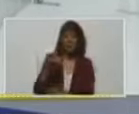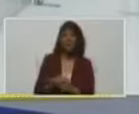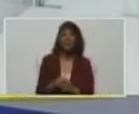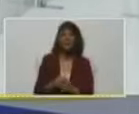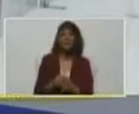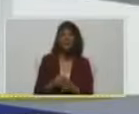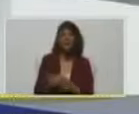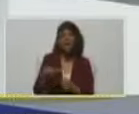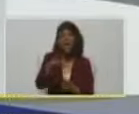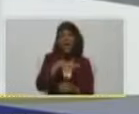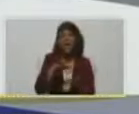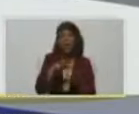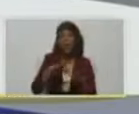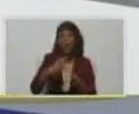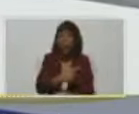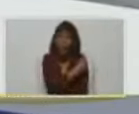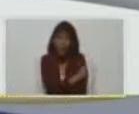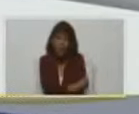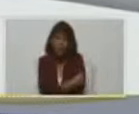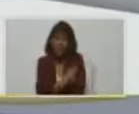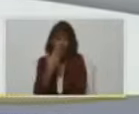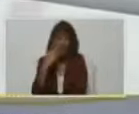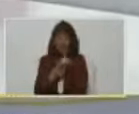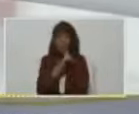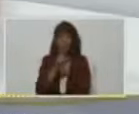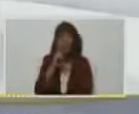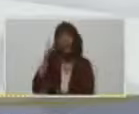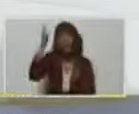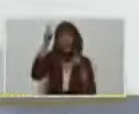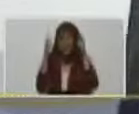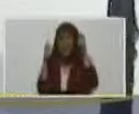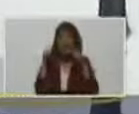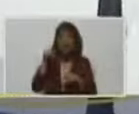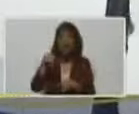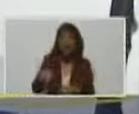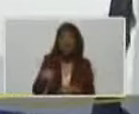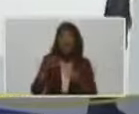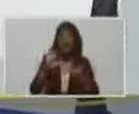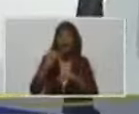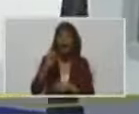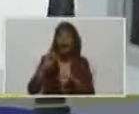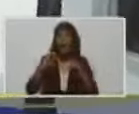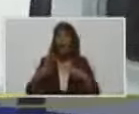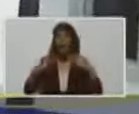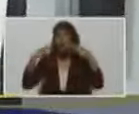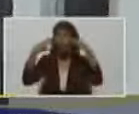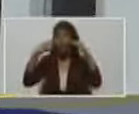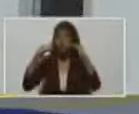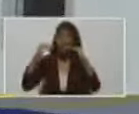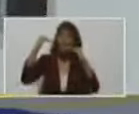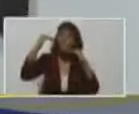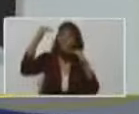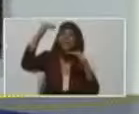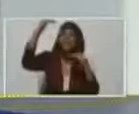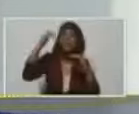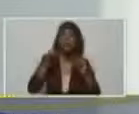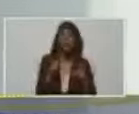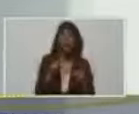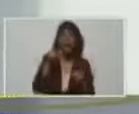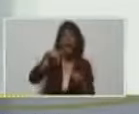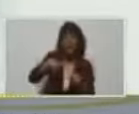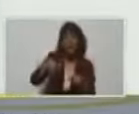la terapia intensiva, correcto. Correcto, entonces el paciente aquí va a recibir todos los cuidados, no solamente la atención primaria, sino la